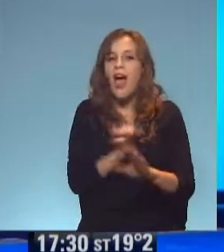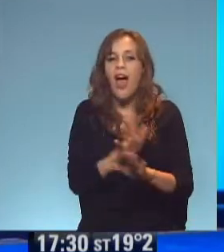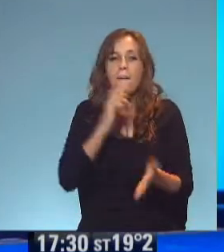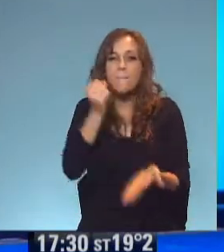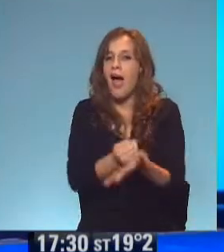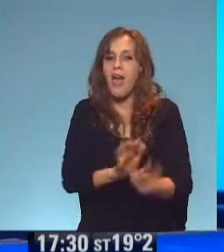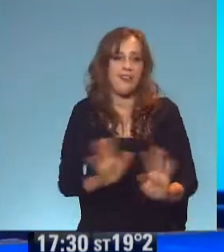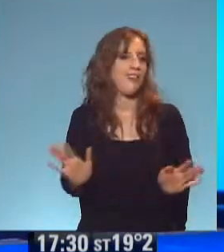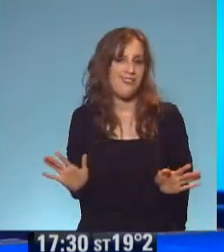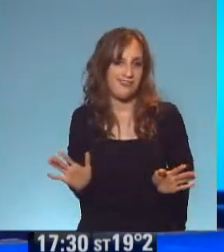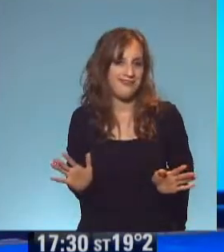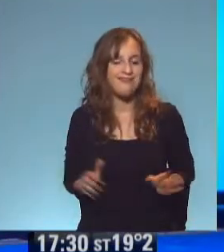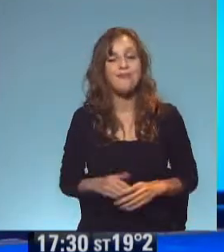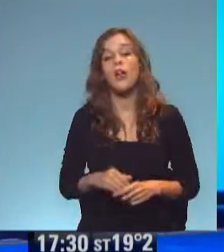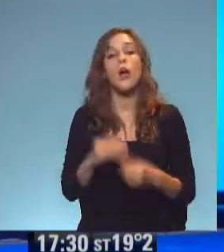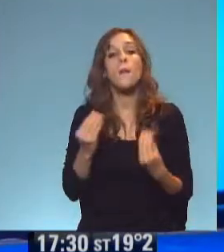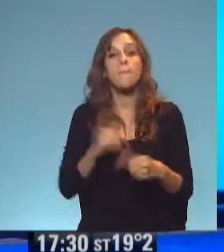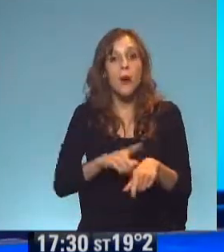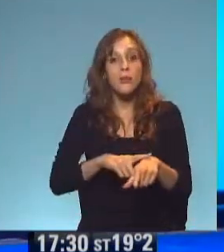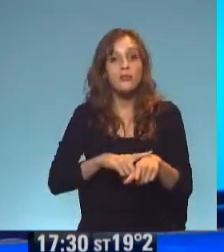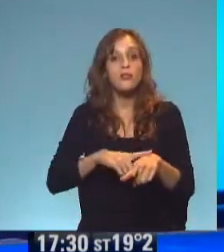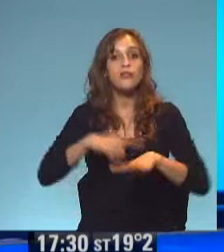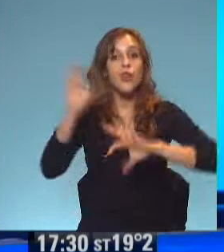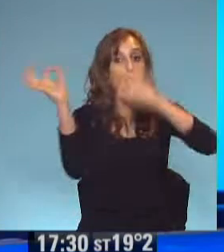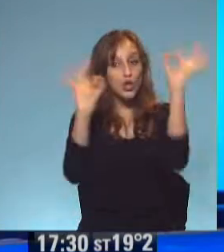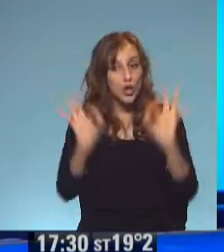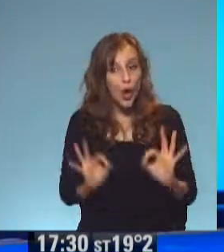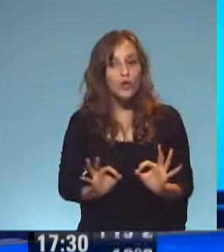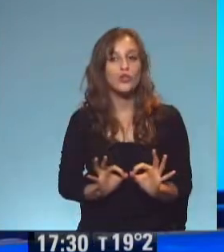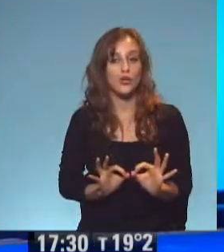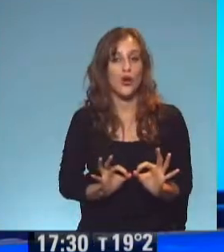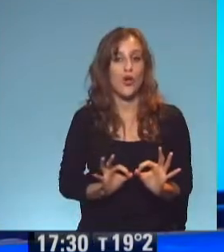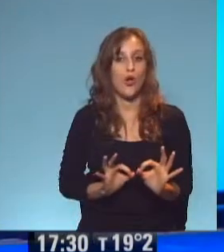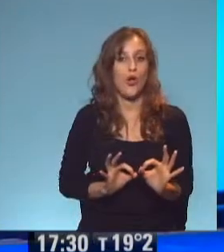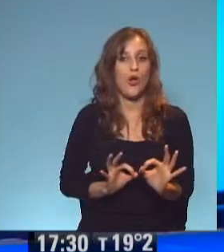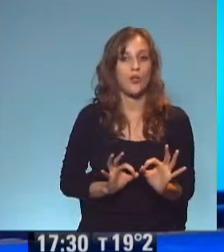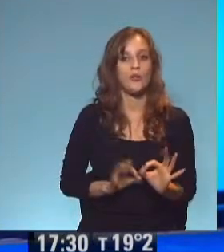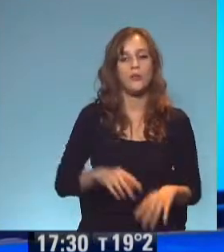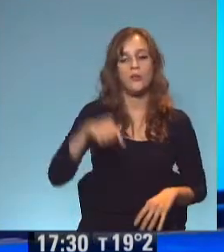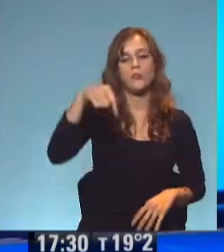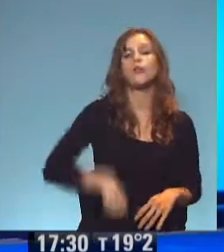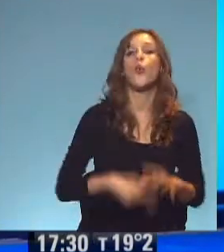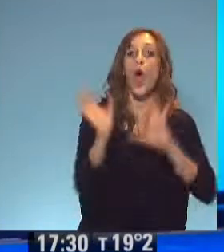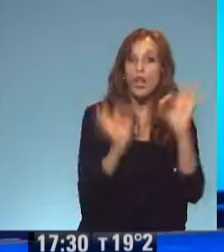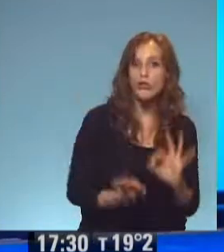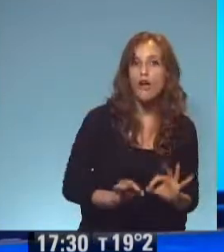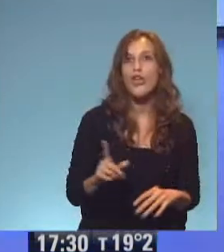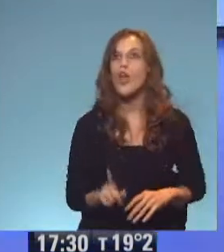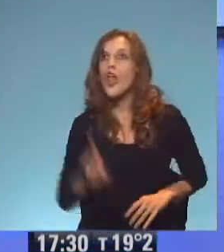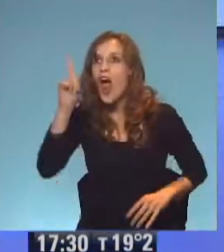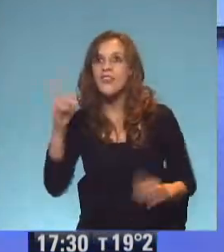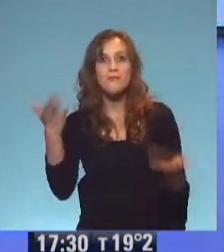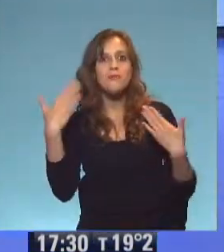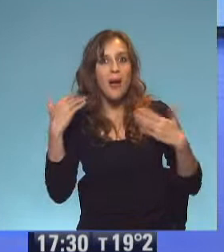abril, cuando es otoño en el sur y primavera en el norte.